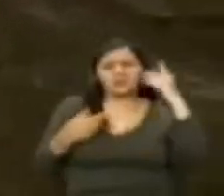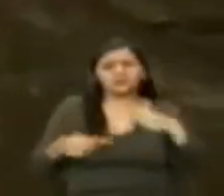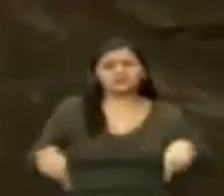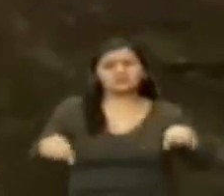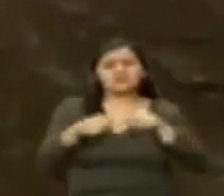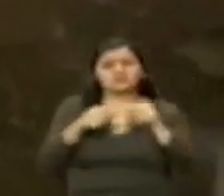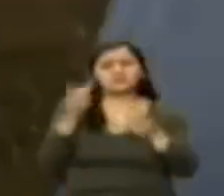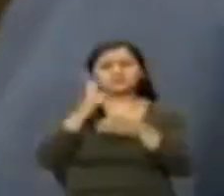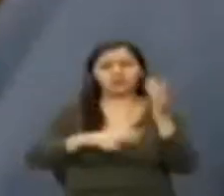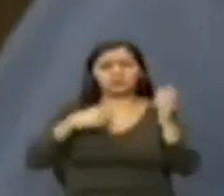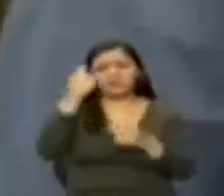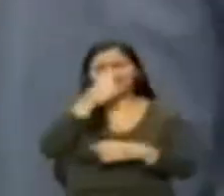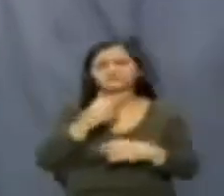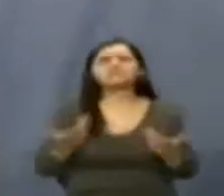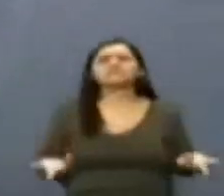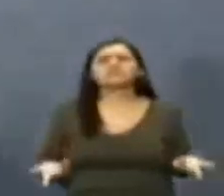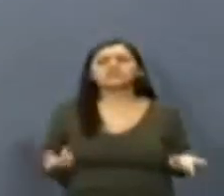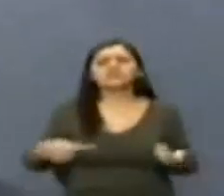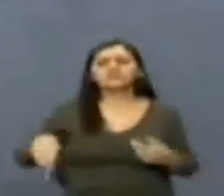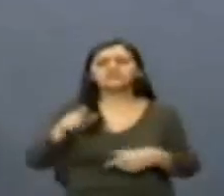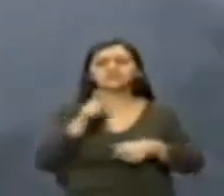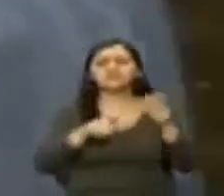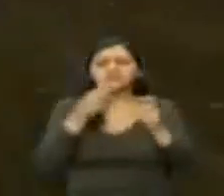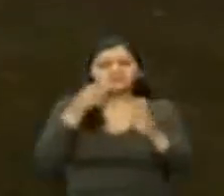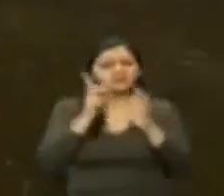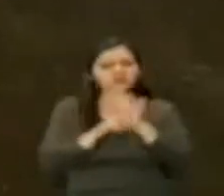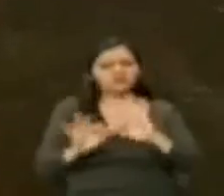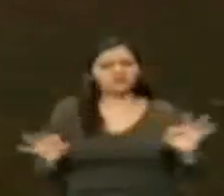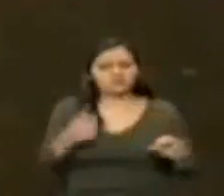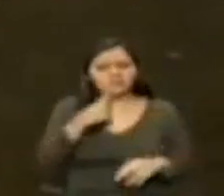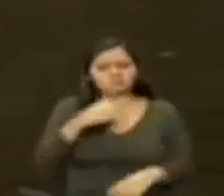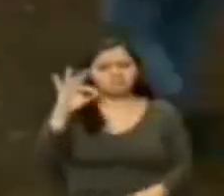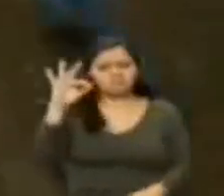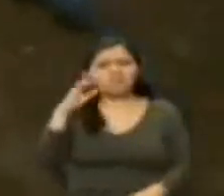con una doble moral extraordinaria. ¿Dónde están? Denuncien esto para ver si dicen algo.